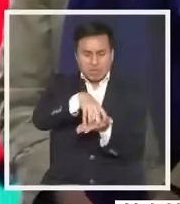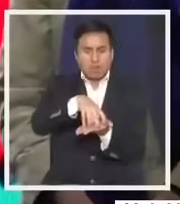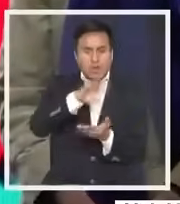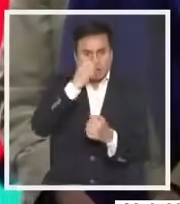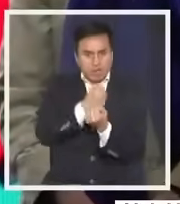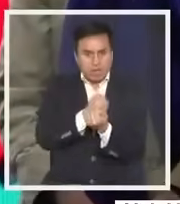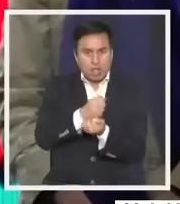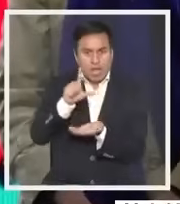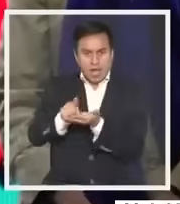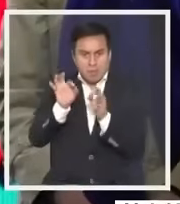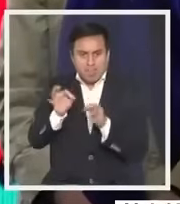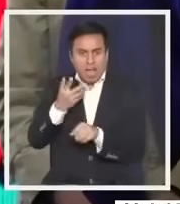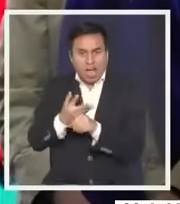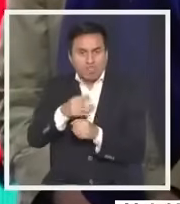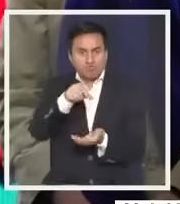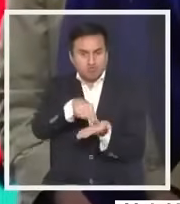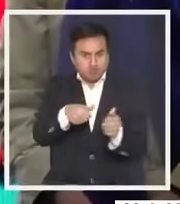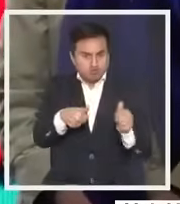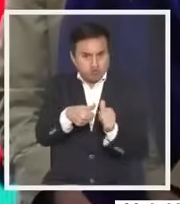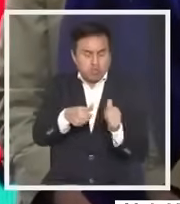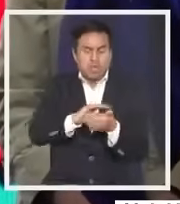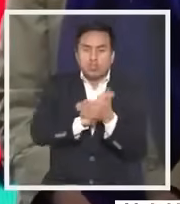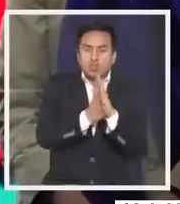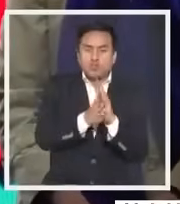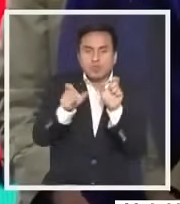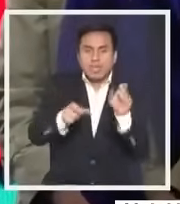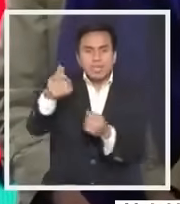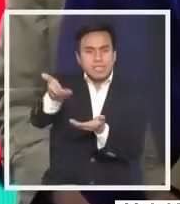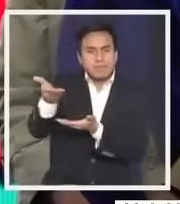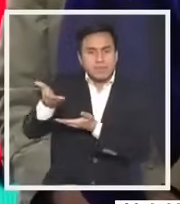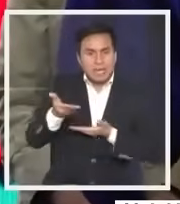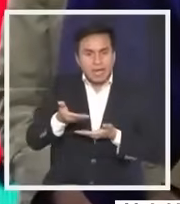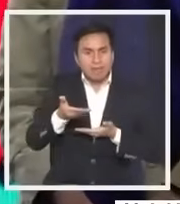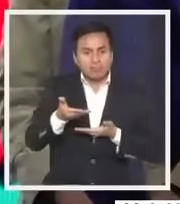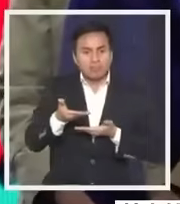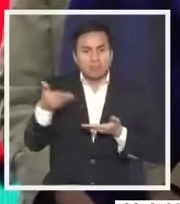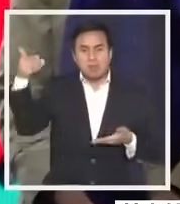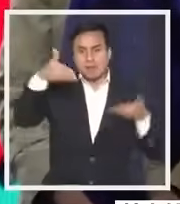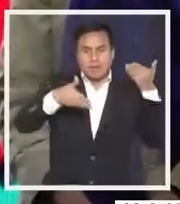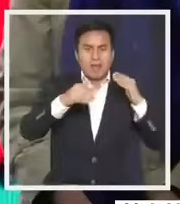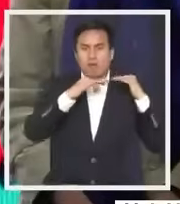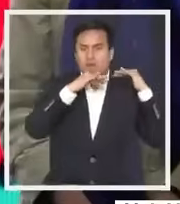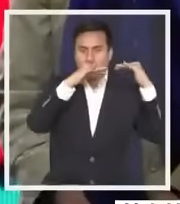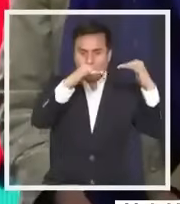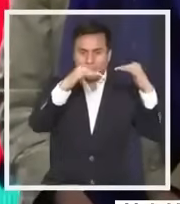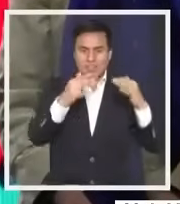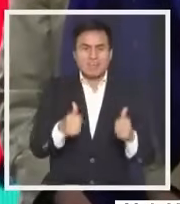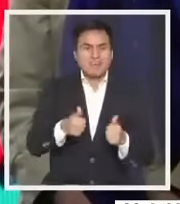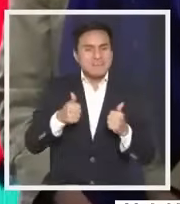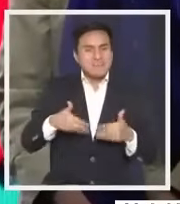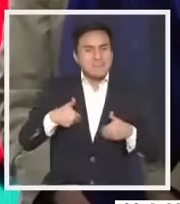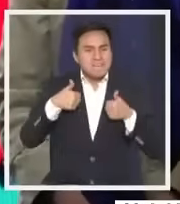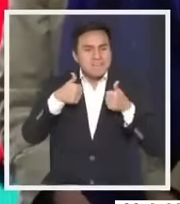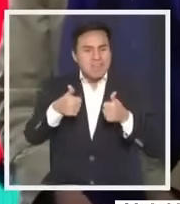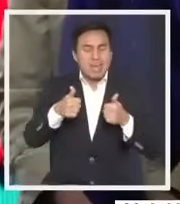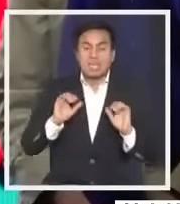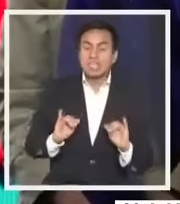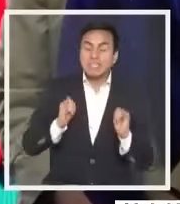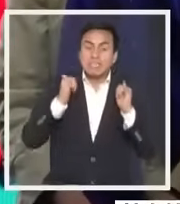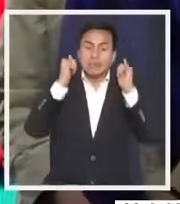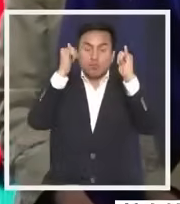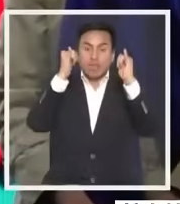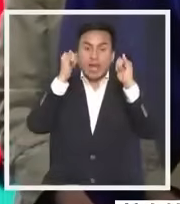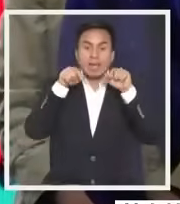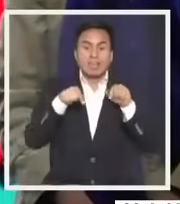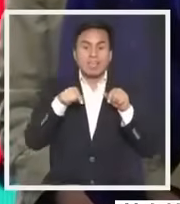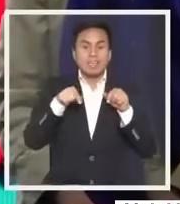O'Higgins, una tendencia especial. Por lo tanto, están todos invitados a llenar las fondas, a que lo pasemos bien, a disfrutar,